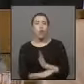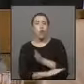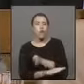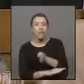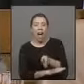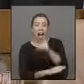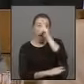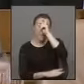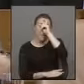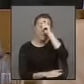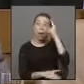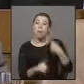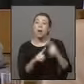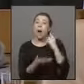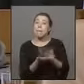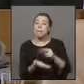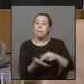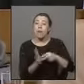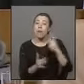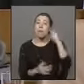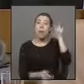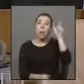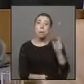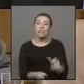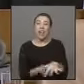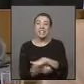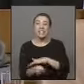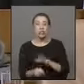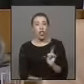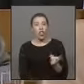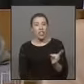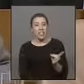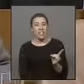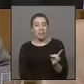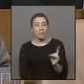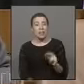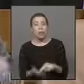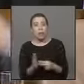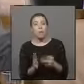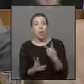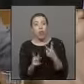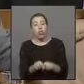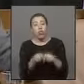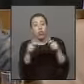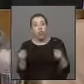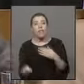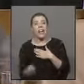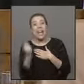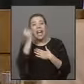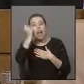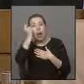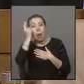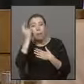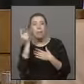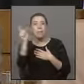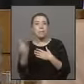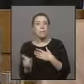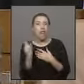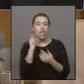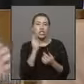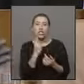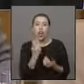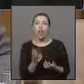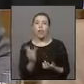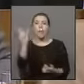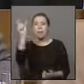dificultad al hospital, pero el que tiene una situación de discapacidad, con una dificultad mayor, quiere que se le entienda. Una persona sorda, una